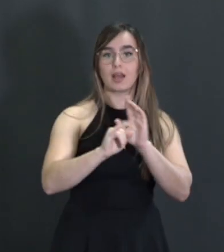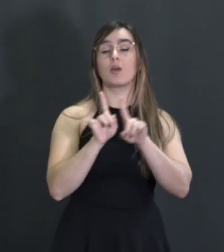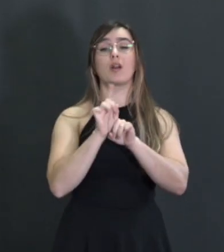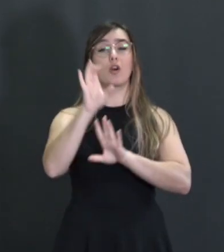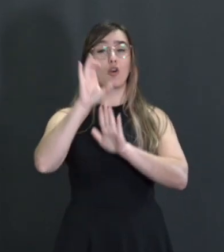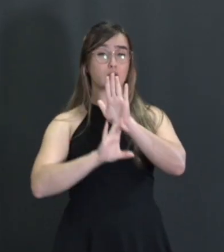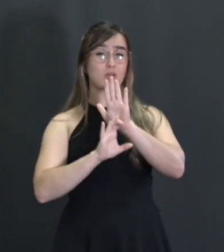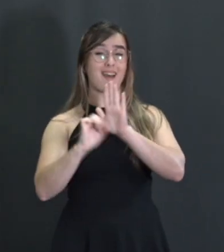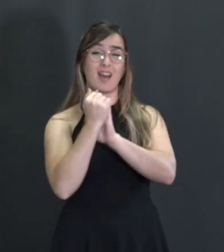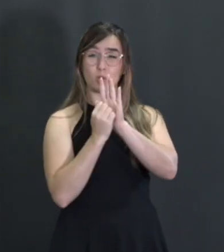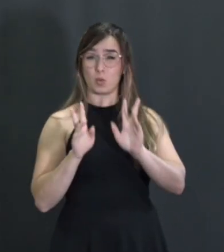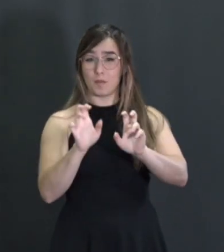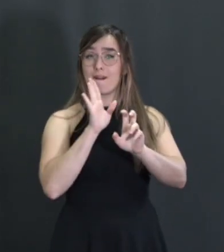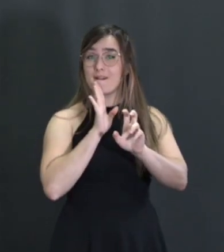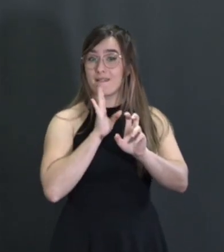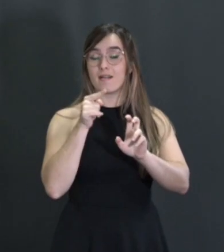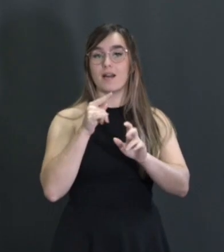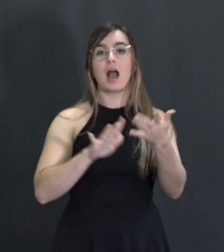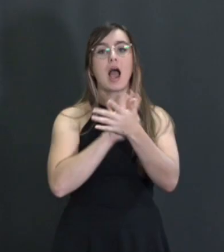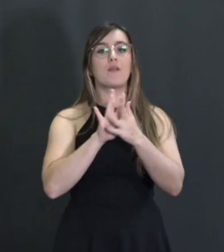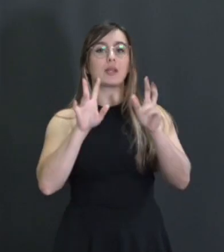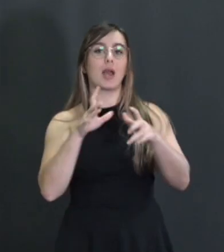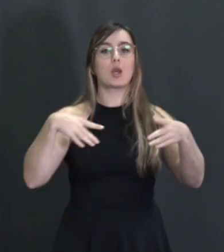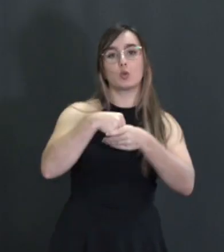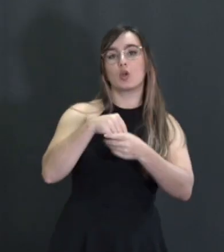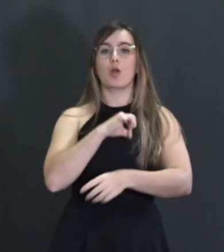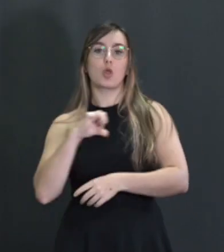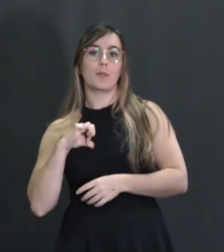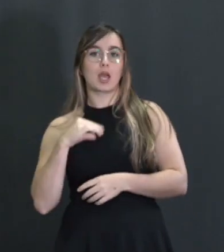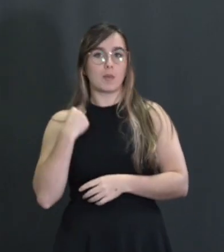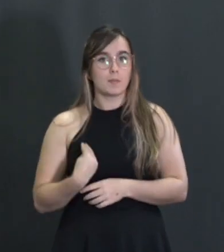de la Constitución, habla de inclusión y habla de autonomía.